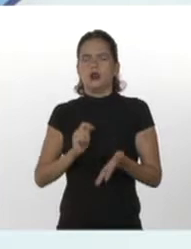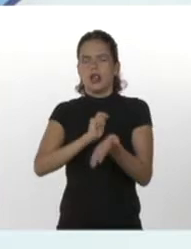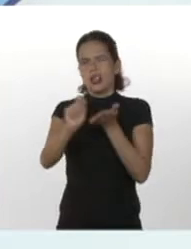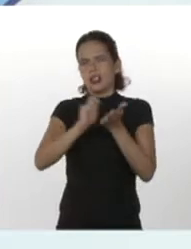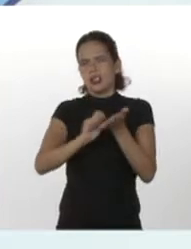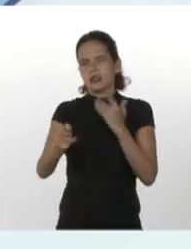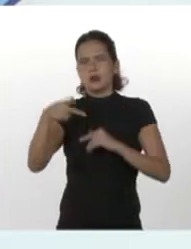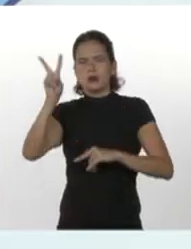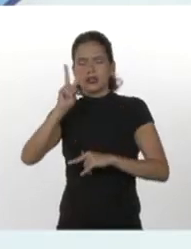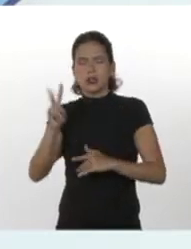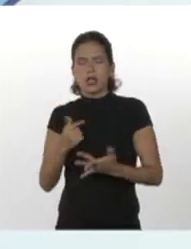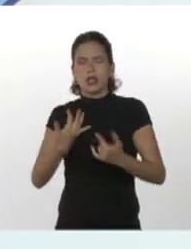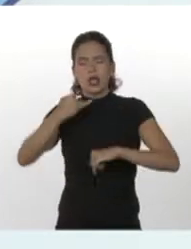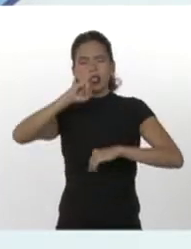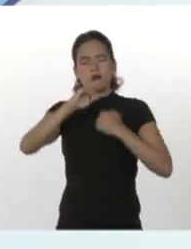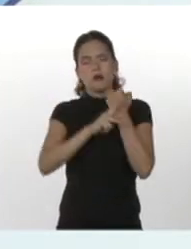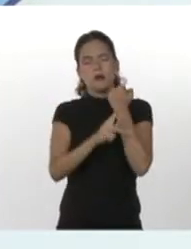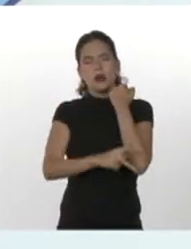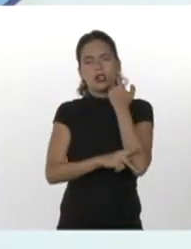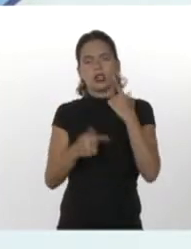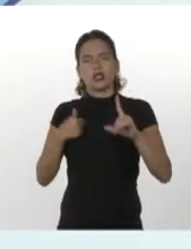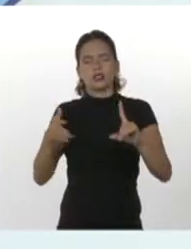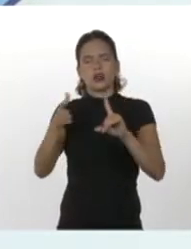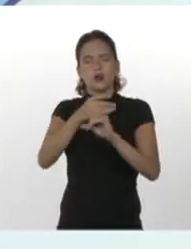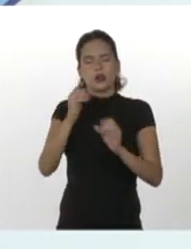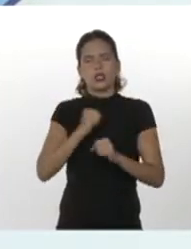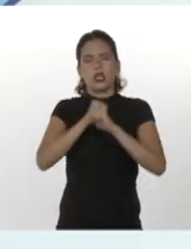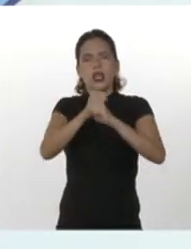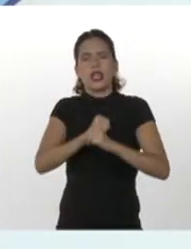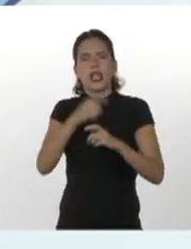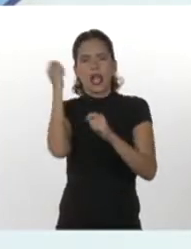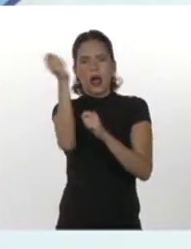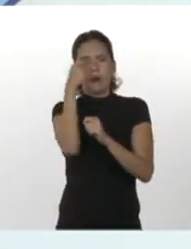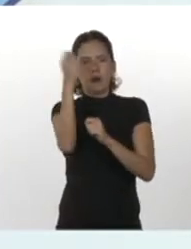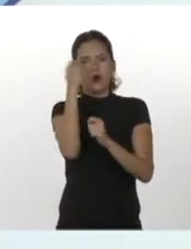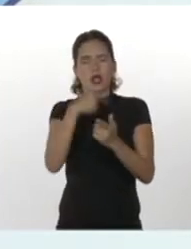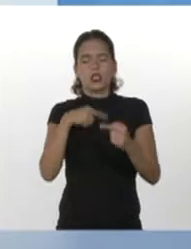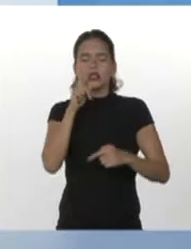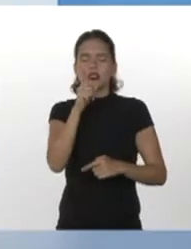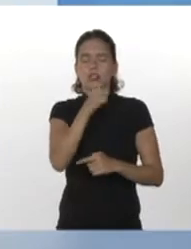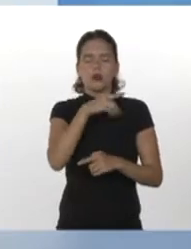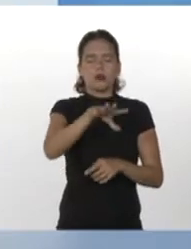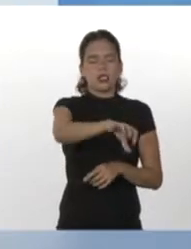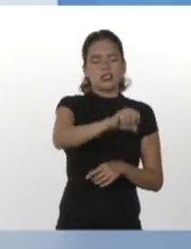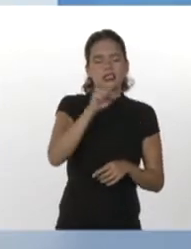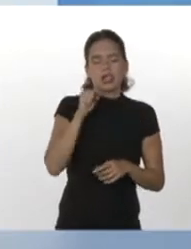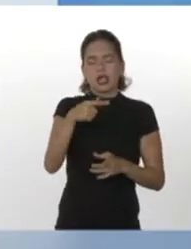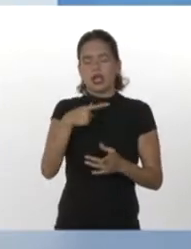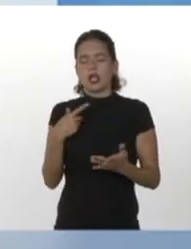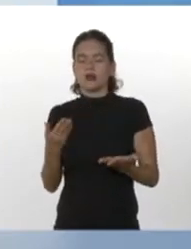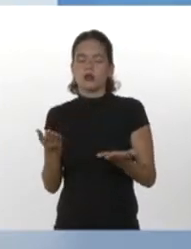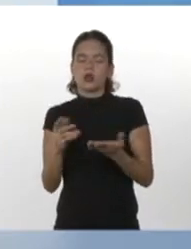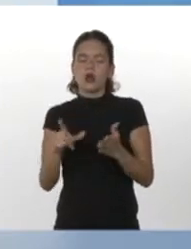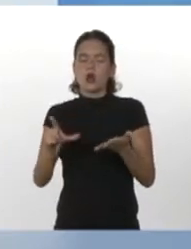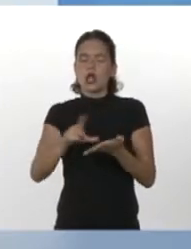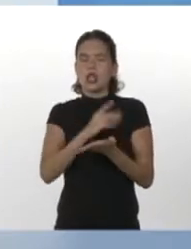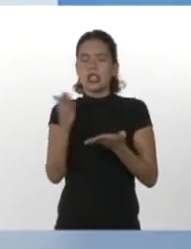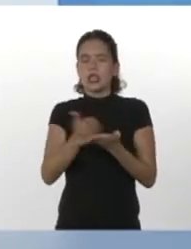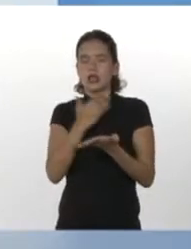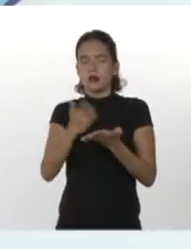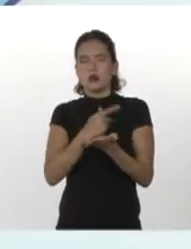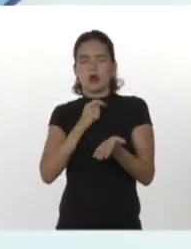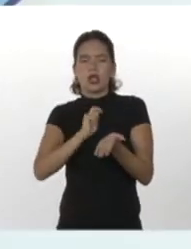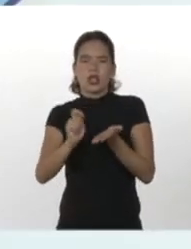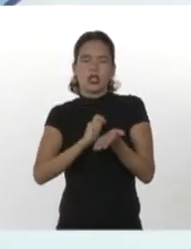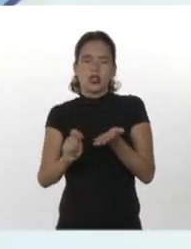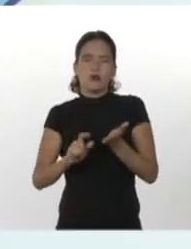Nacional Santos Luzardo, que está ubicado en el estado Apure, y ese nombre es tomado de una de sus novelas más significativas, como es Doña Bárbara. O